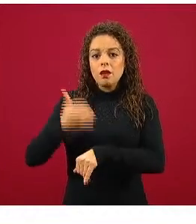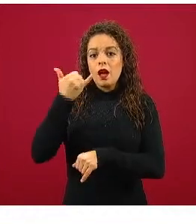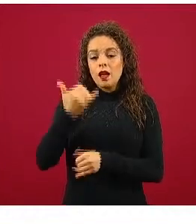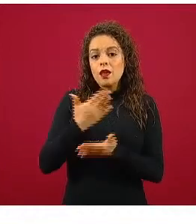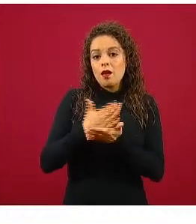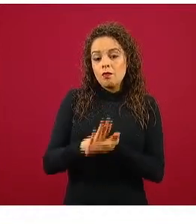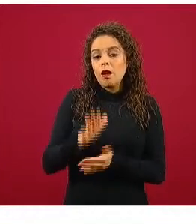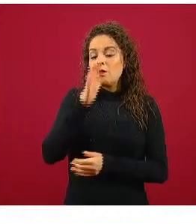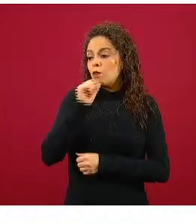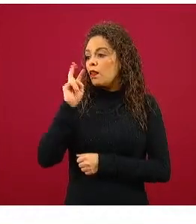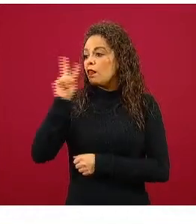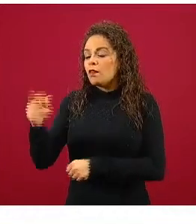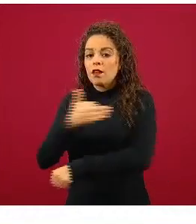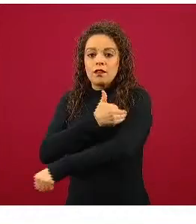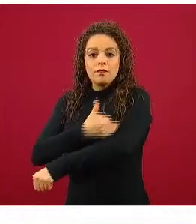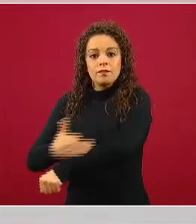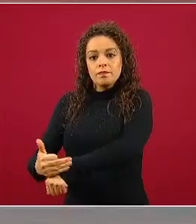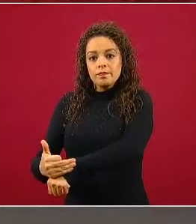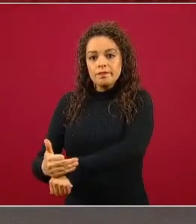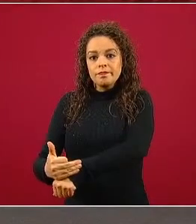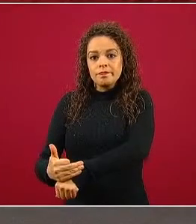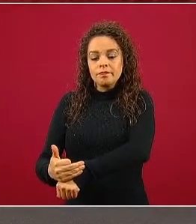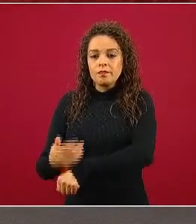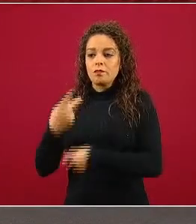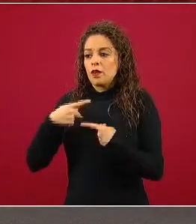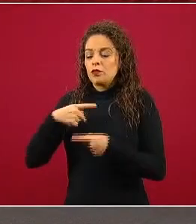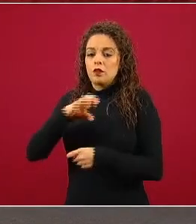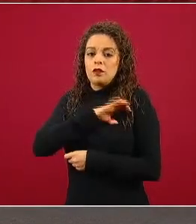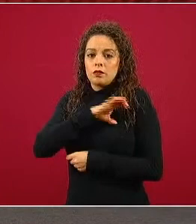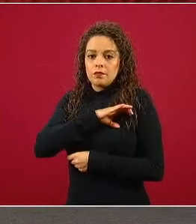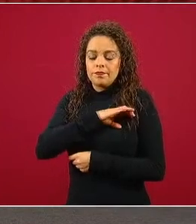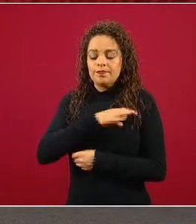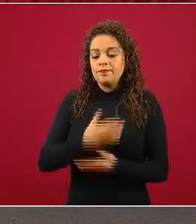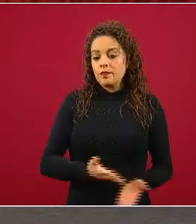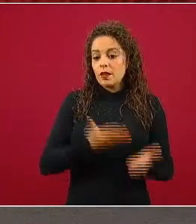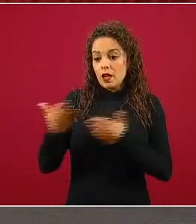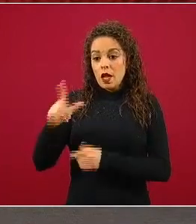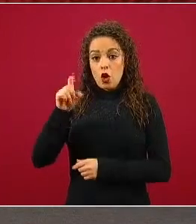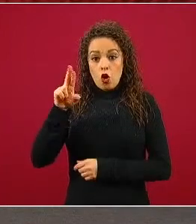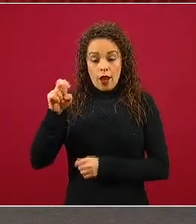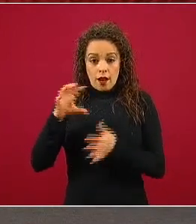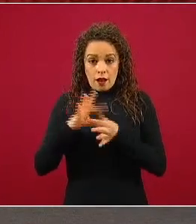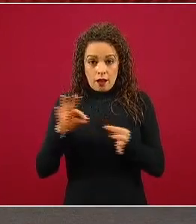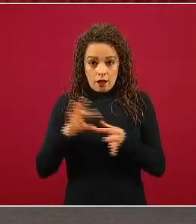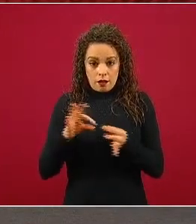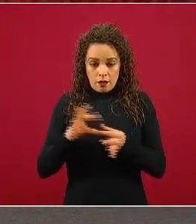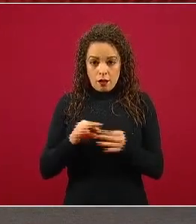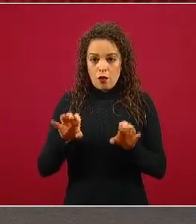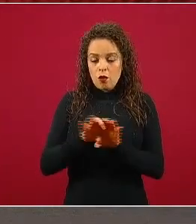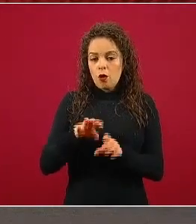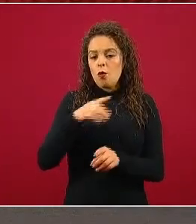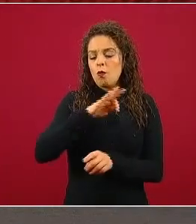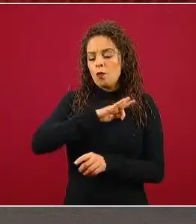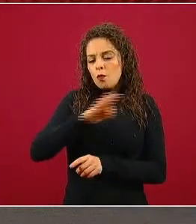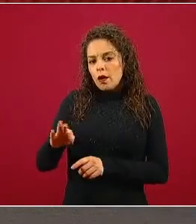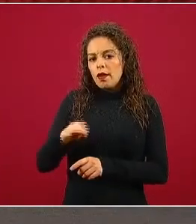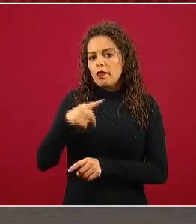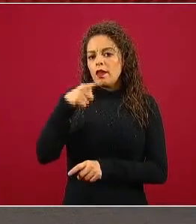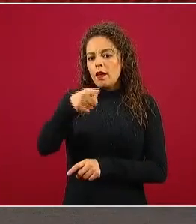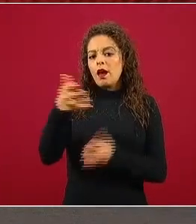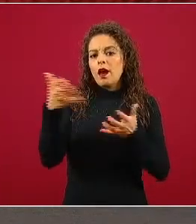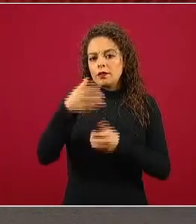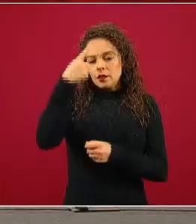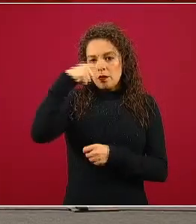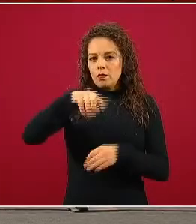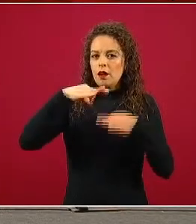Lorena nos hablará de las acciones que hacemos para ustedes. Jorge nos dará algunos consejos prácticos